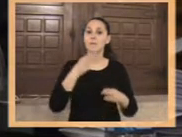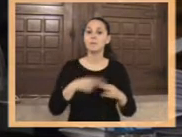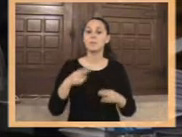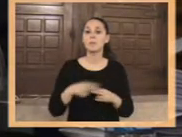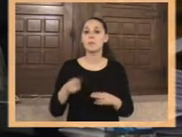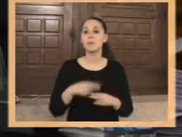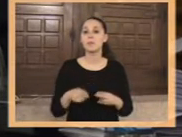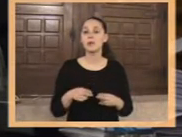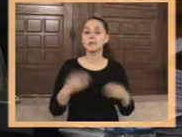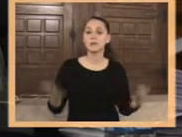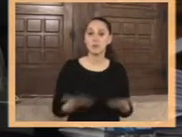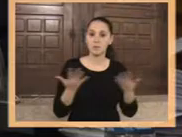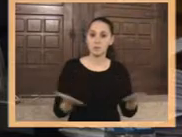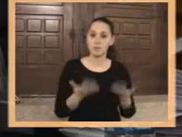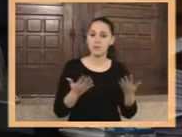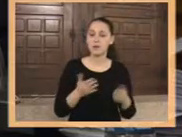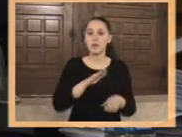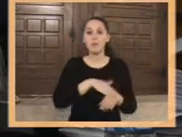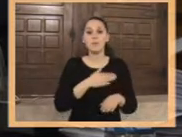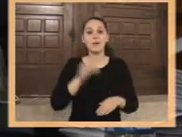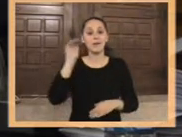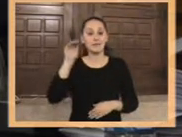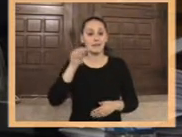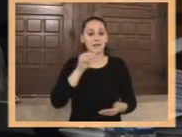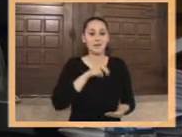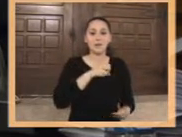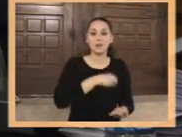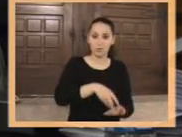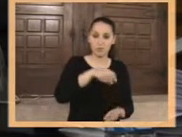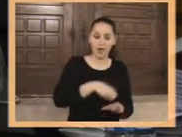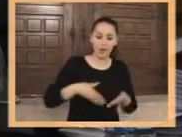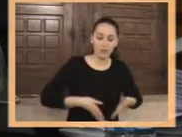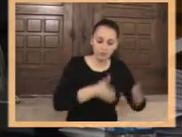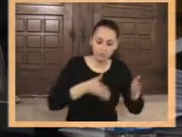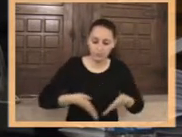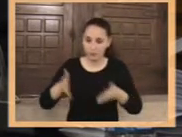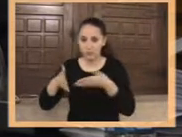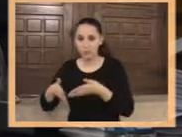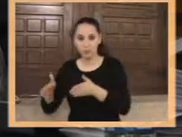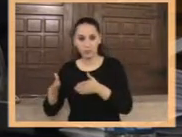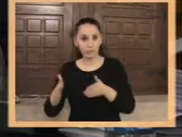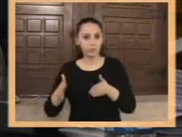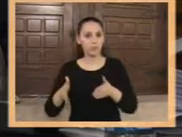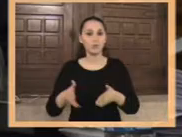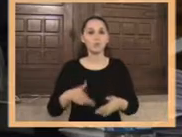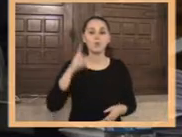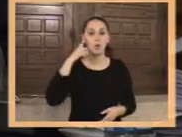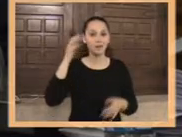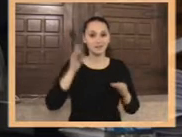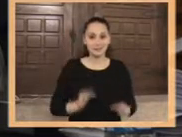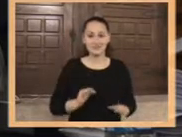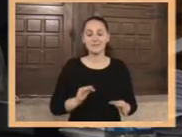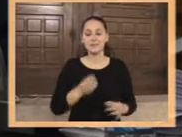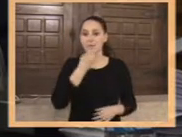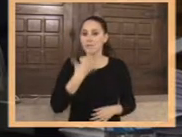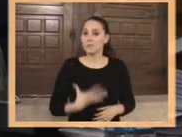humanitarios, habilitar vías de accesos legales y seguras a territorios europeos, hacer realidad la Directiva Europea de Protección Temporal, activando